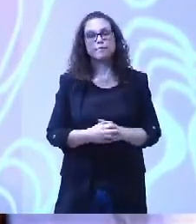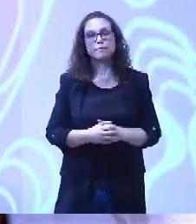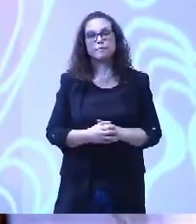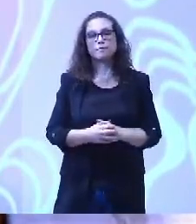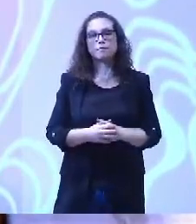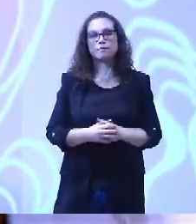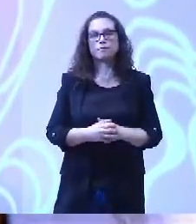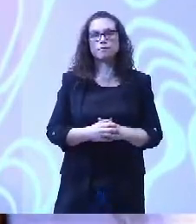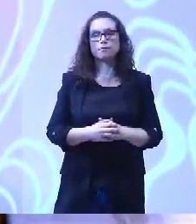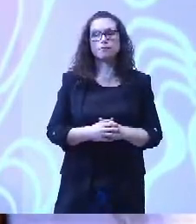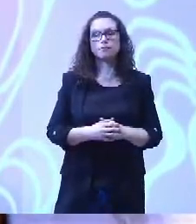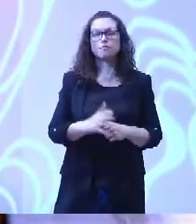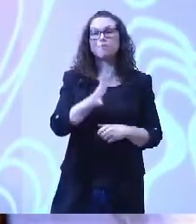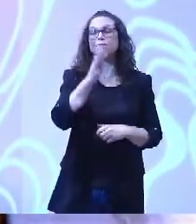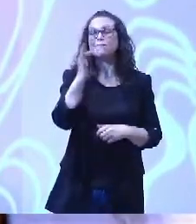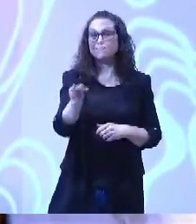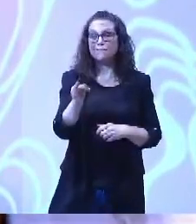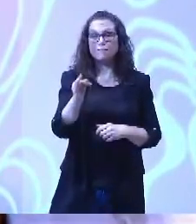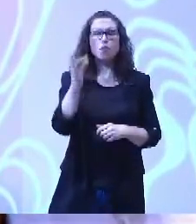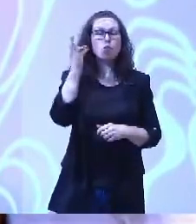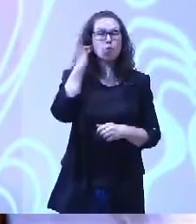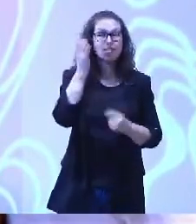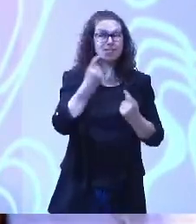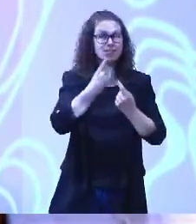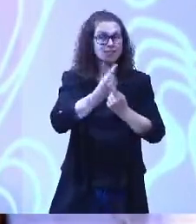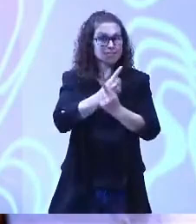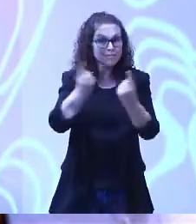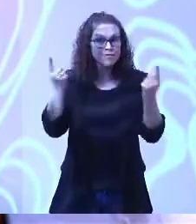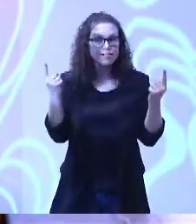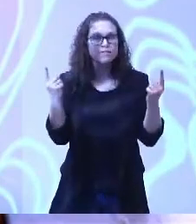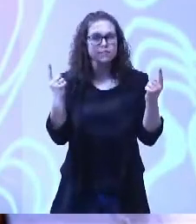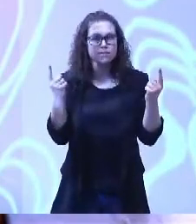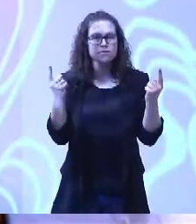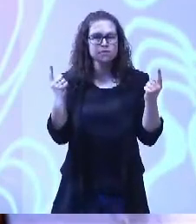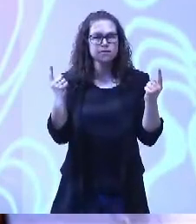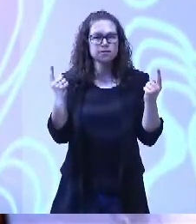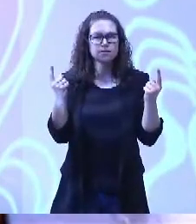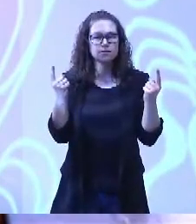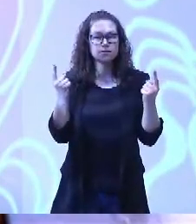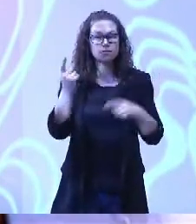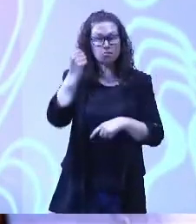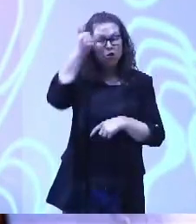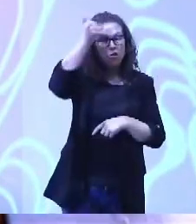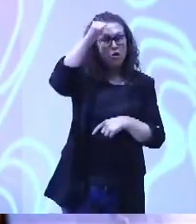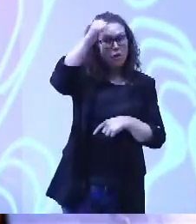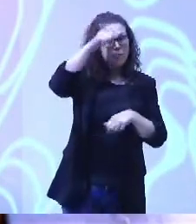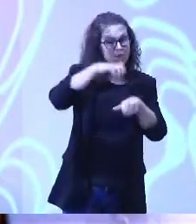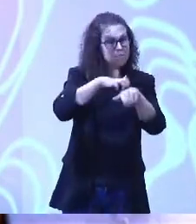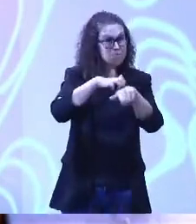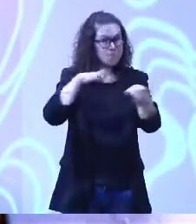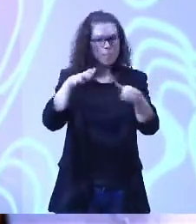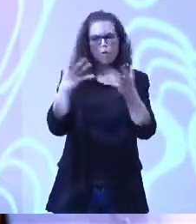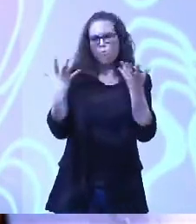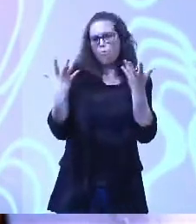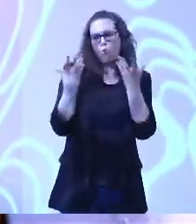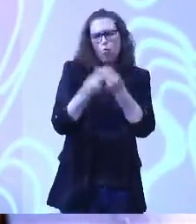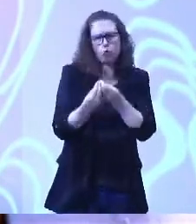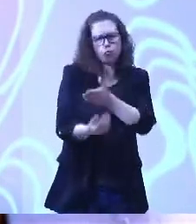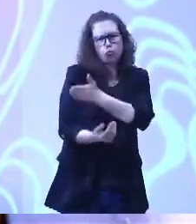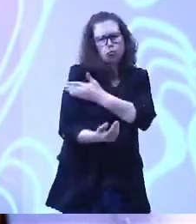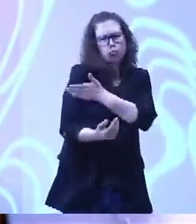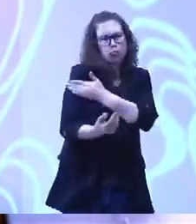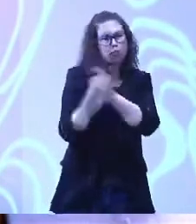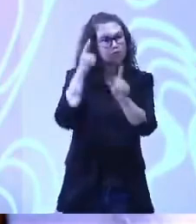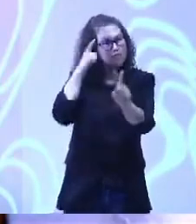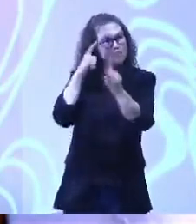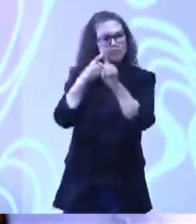Y sobre todo, deciros a las mujeres que somos una inmensa mayoría de los hombres los que caminamos con vosotras a favor de una